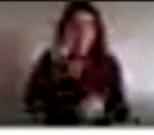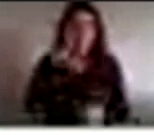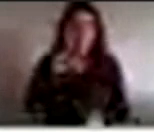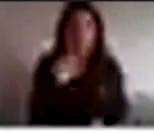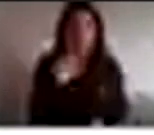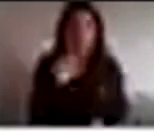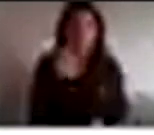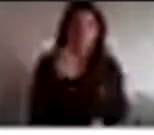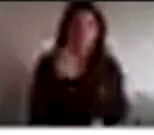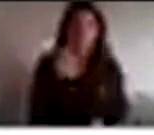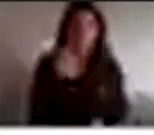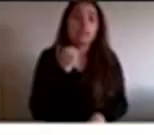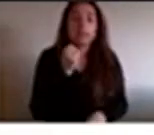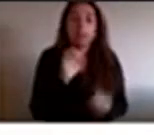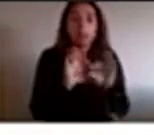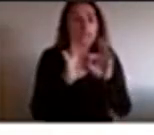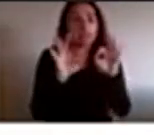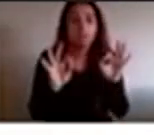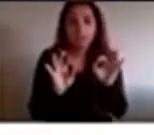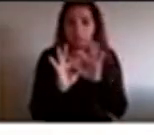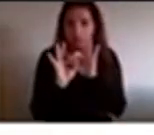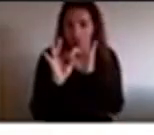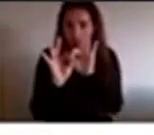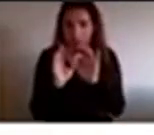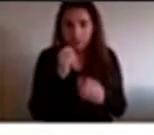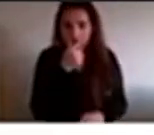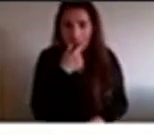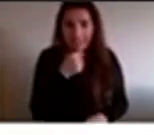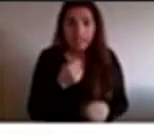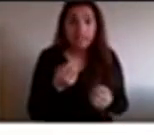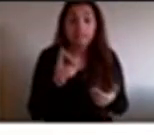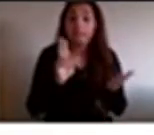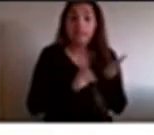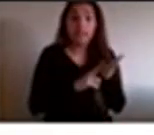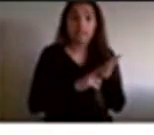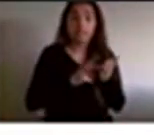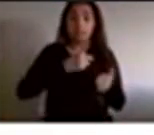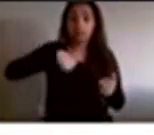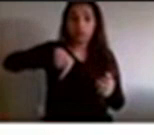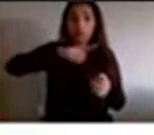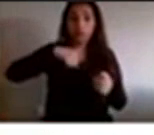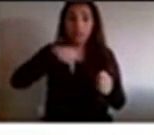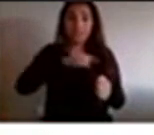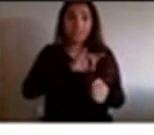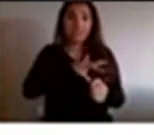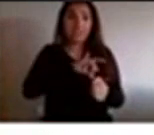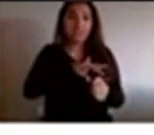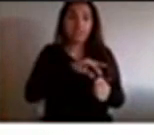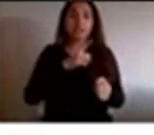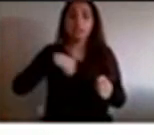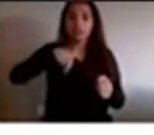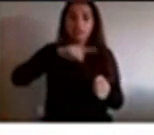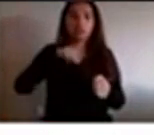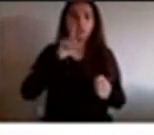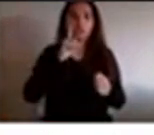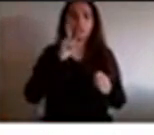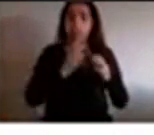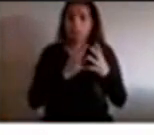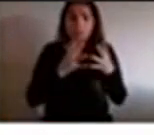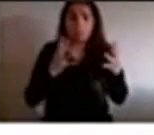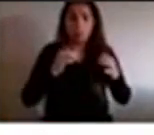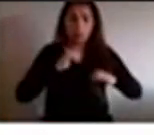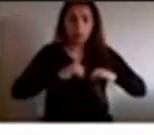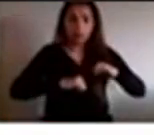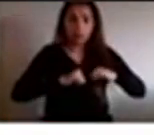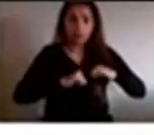Perfecto. Bueno, sí, muchas gracias, Constanza. Es que la verdad nosotros, bueno, acá en Chile nosotros trabajamos con varias empresas y bueno,